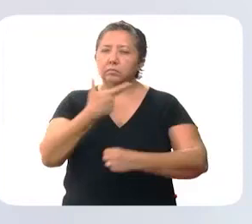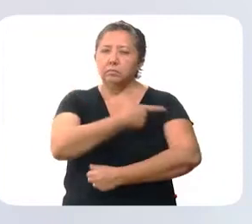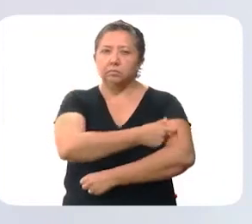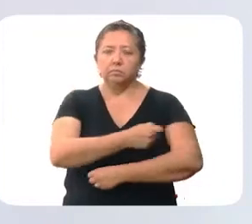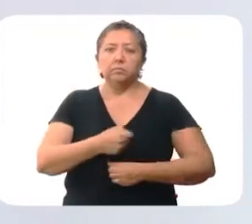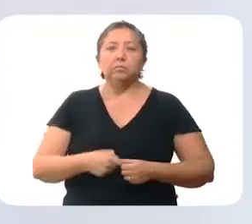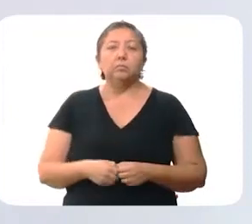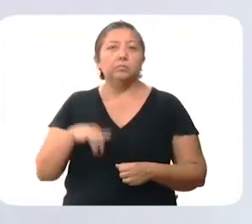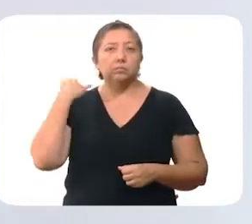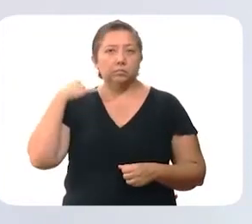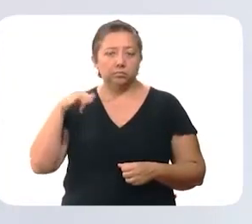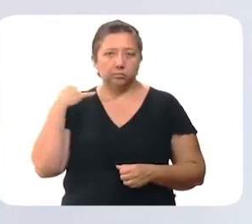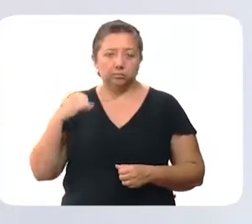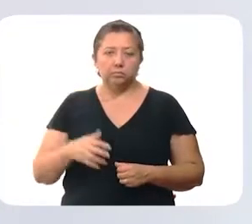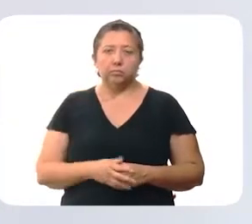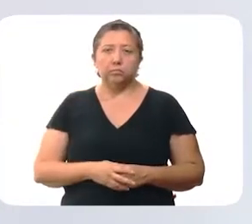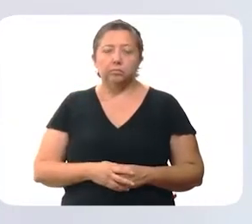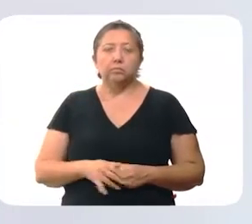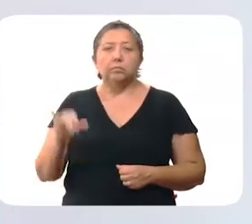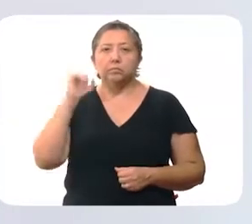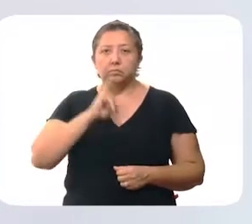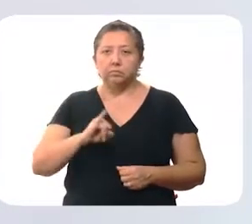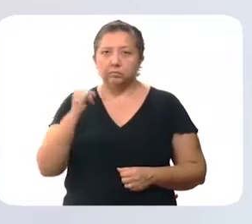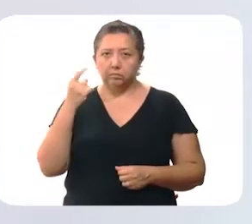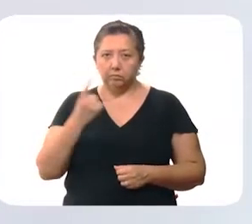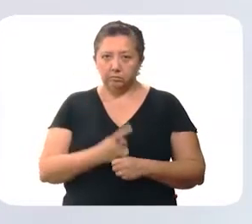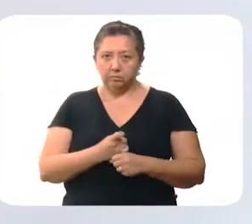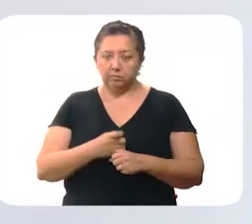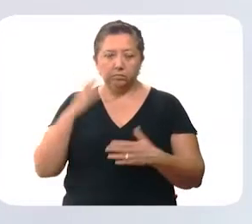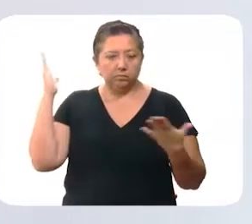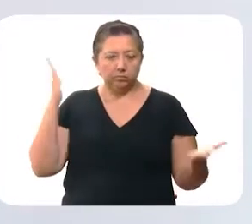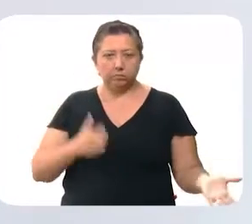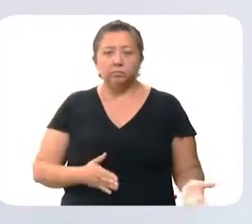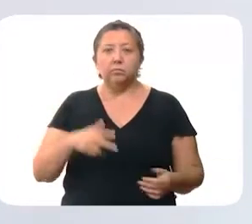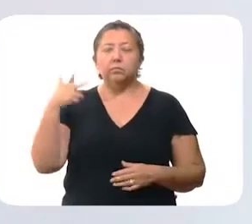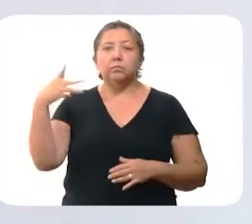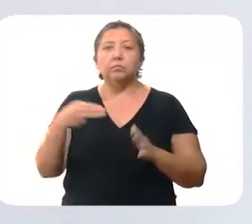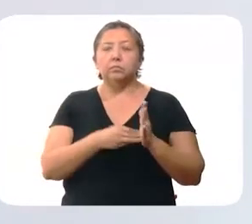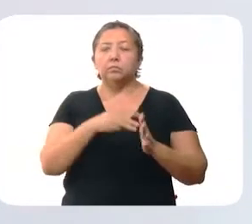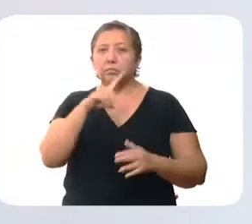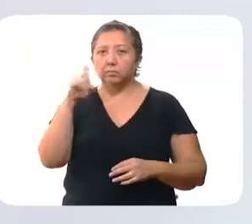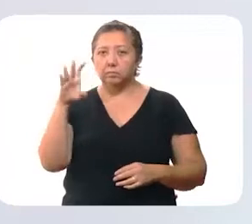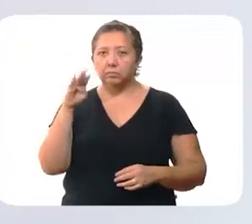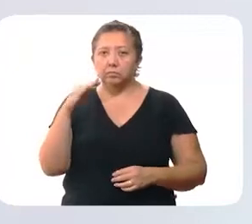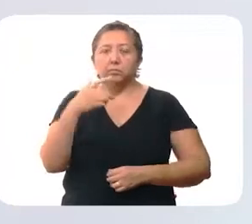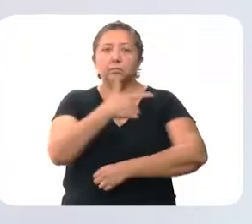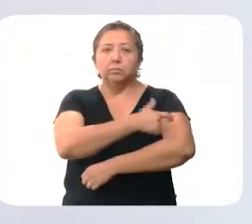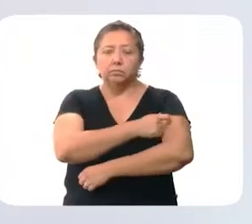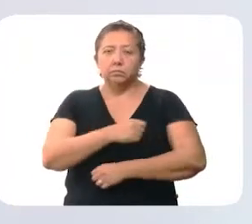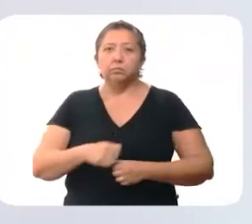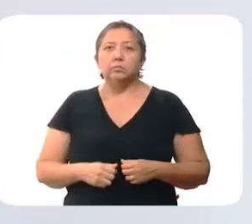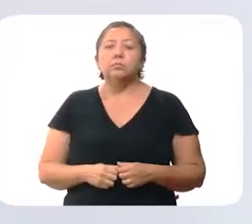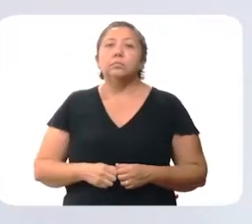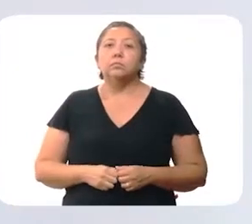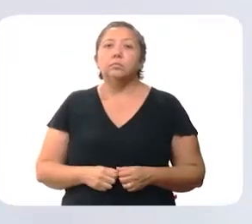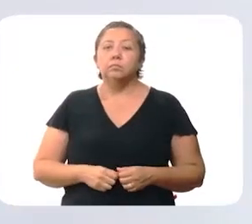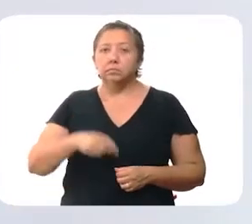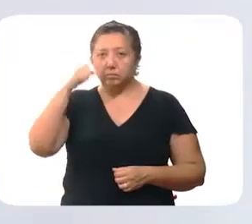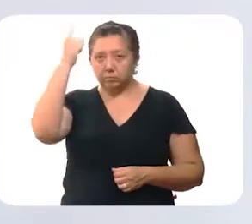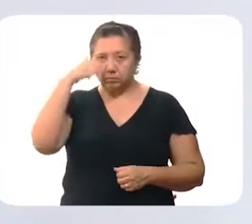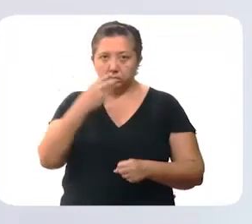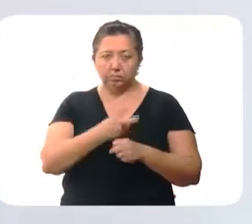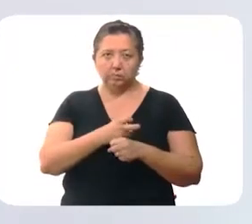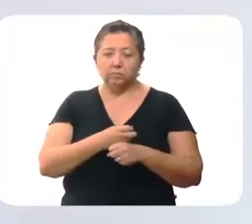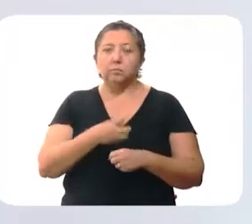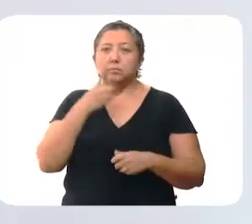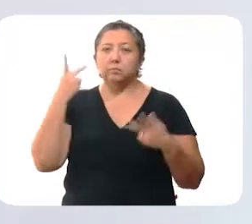contra el coronavirus a Yucatán. El jueves 1 llegó a Yucatán un nuevo lote de 8.190 vacunas contra el coronavirus, para la